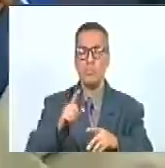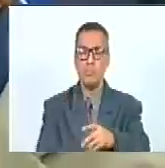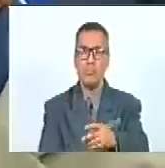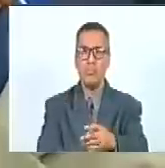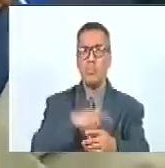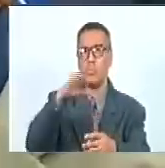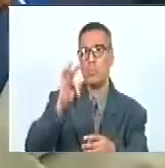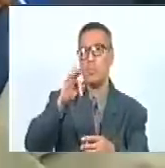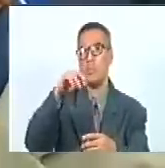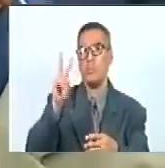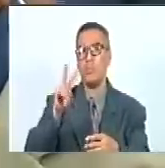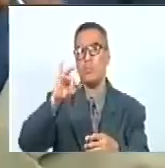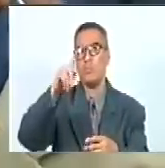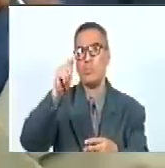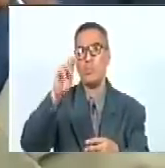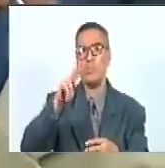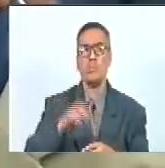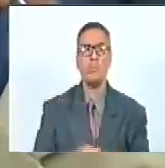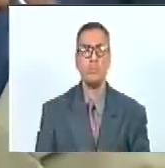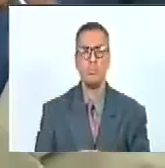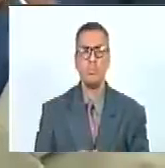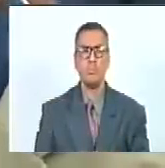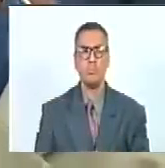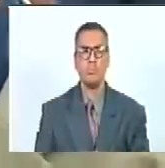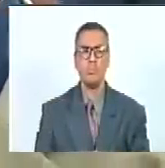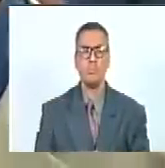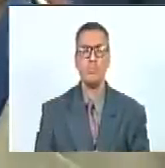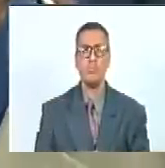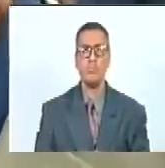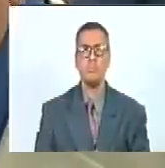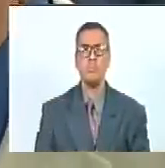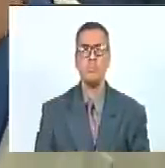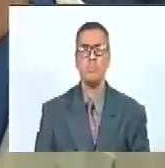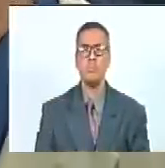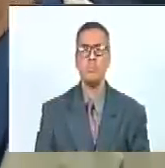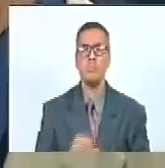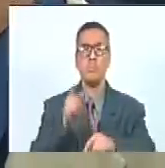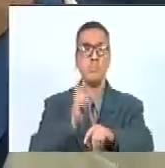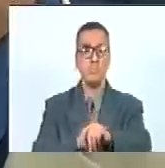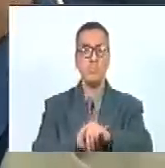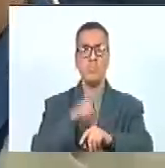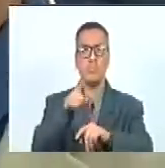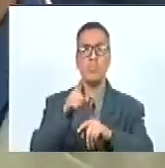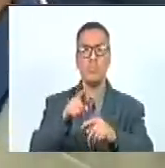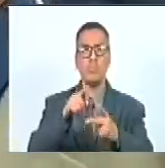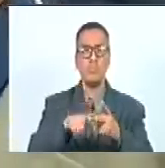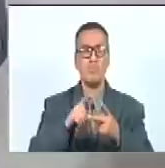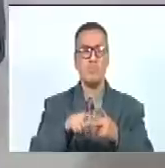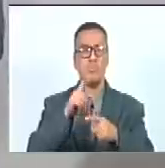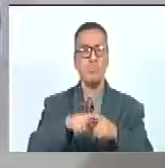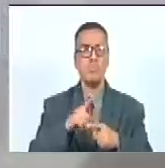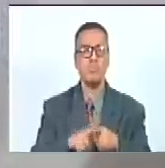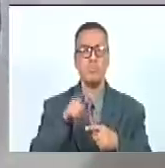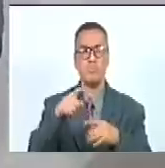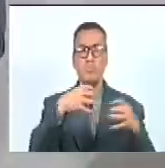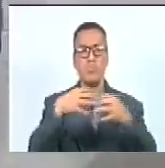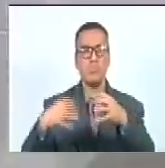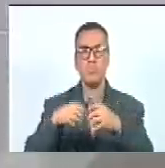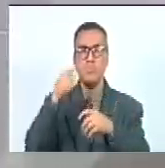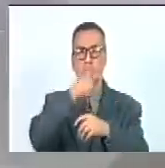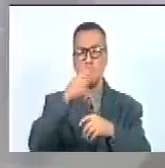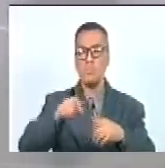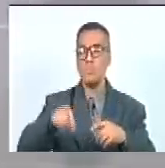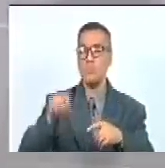Rojas, Víctor Soto Rojas. Cuando en un momento de inflexión de la lucha popular